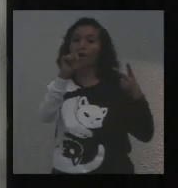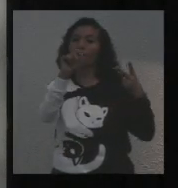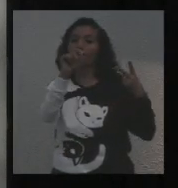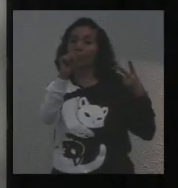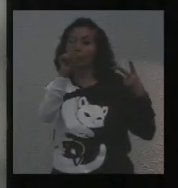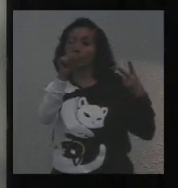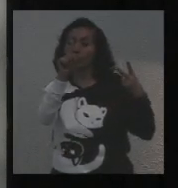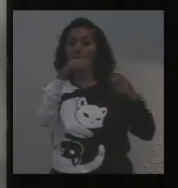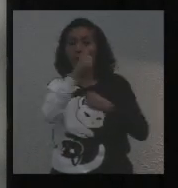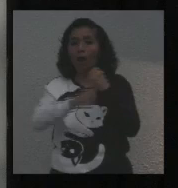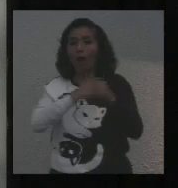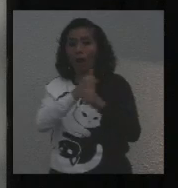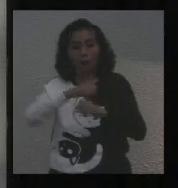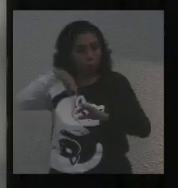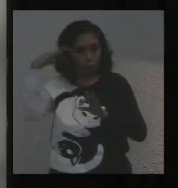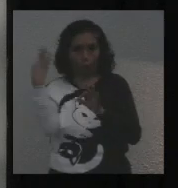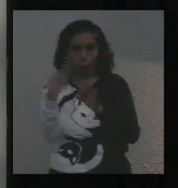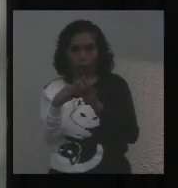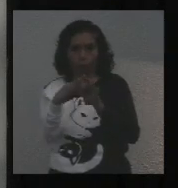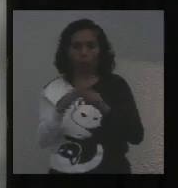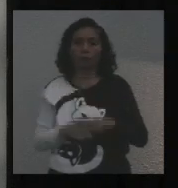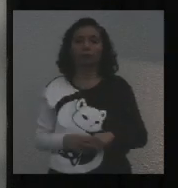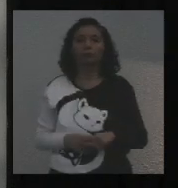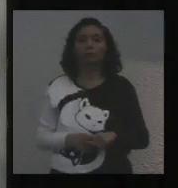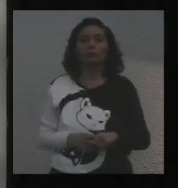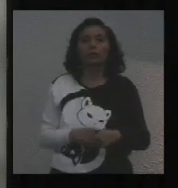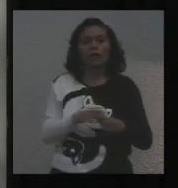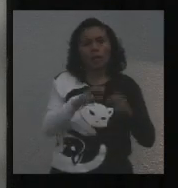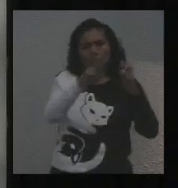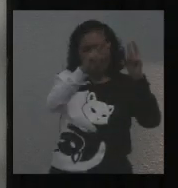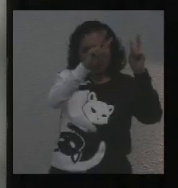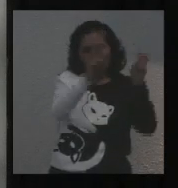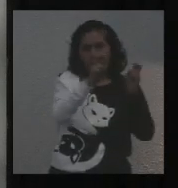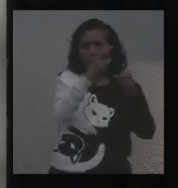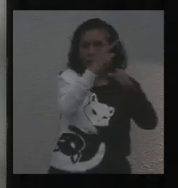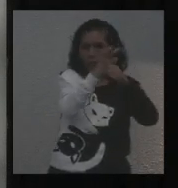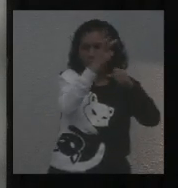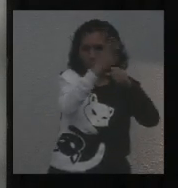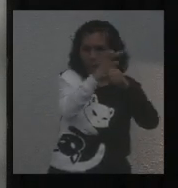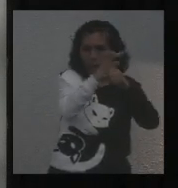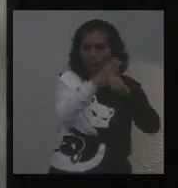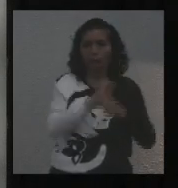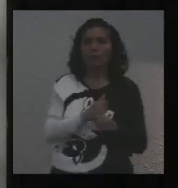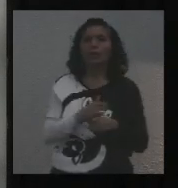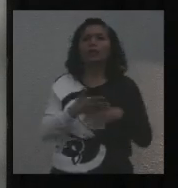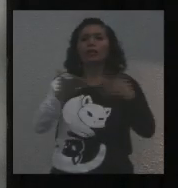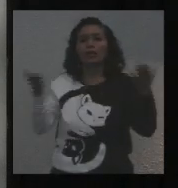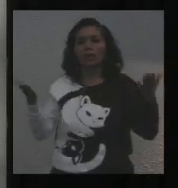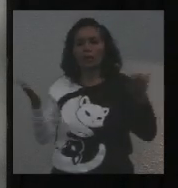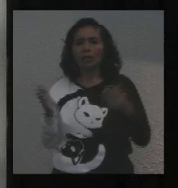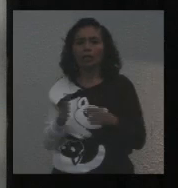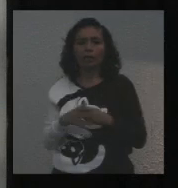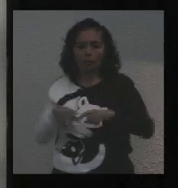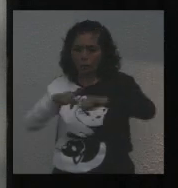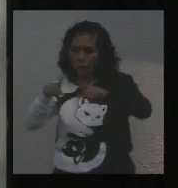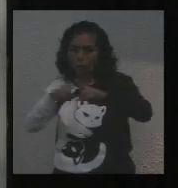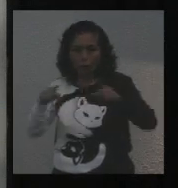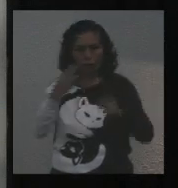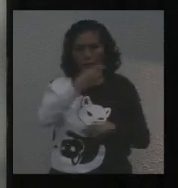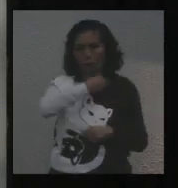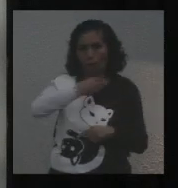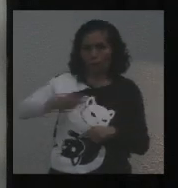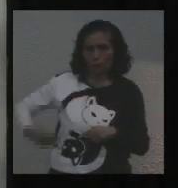años cumplidos el día de la elección. Capítulo segundo, de la extensión, límites y cabeceras.